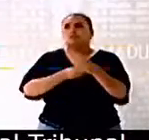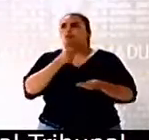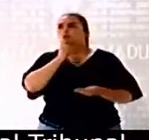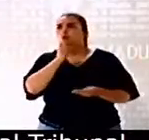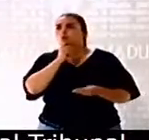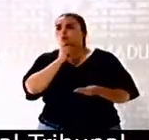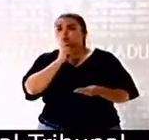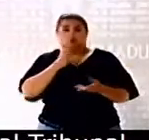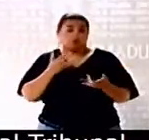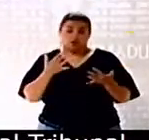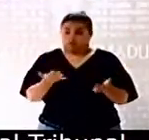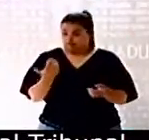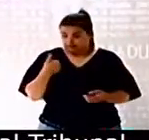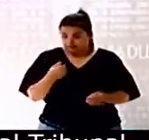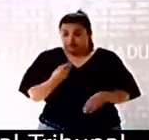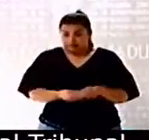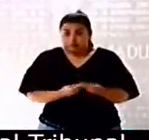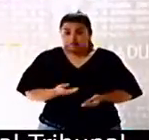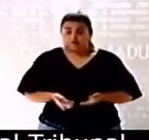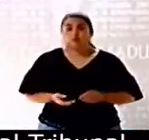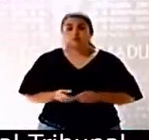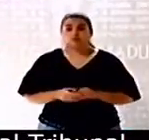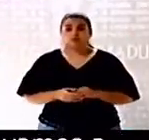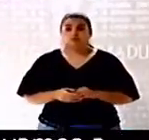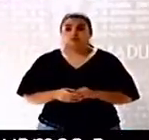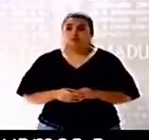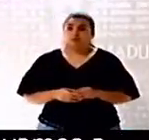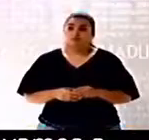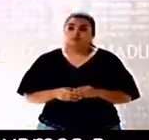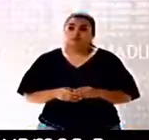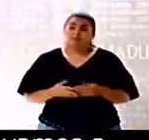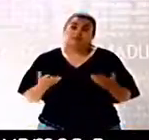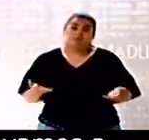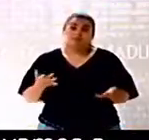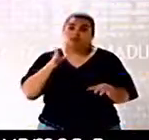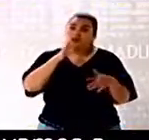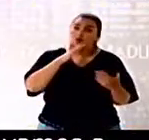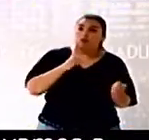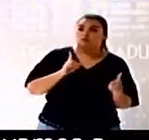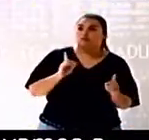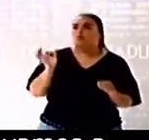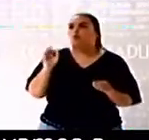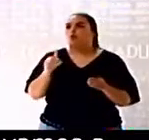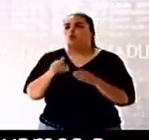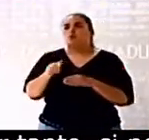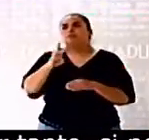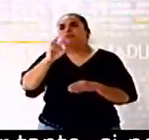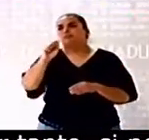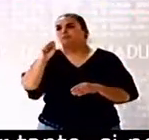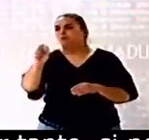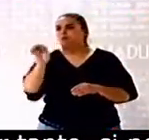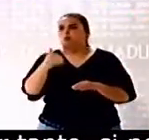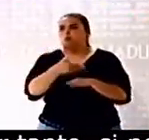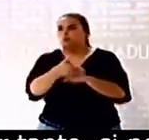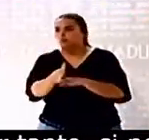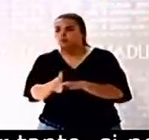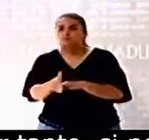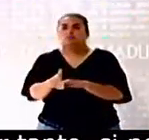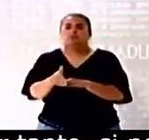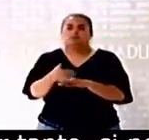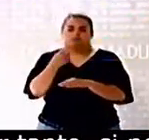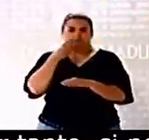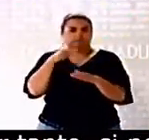cuanto antes, ya lo estamos haciendo. Por tanto, si no ahora, en media hora, en las próximas horas, se